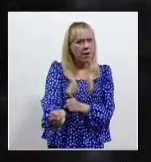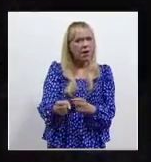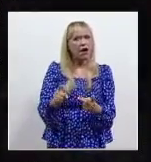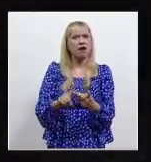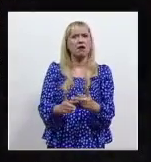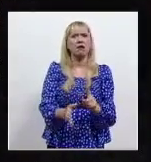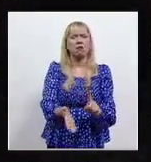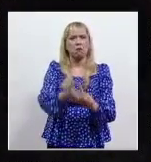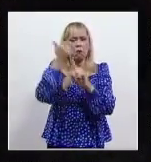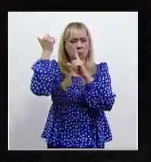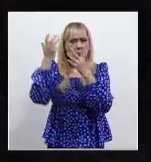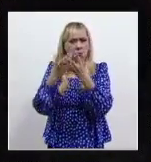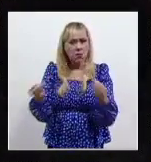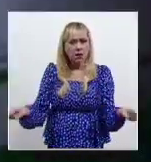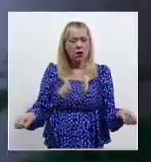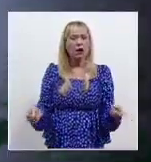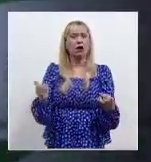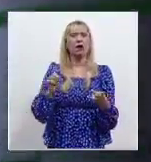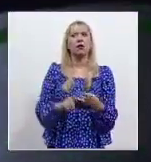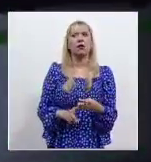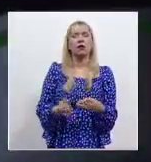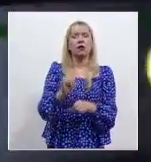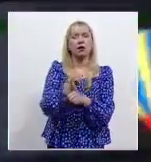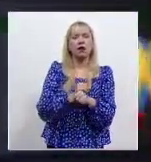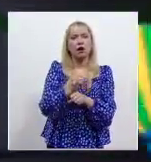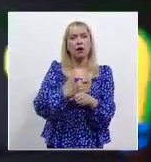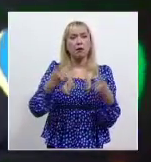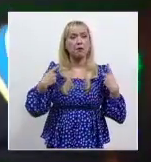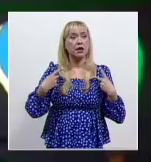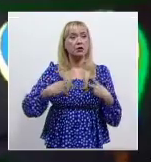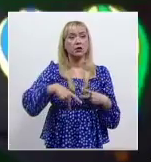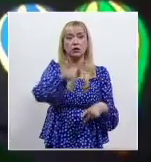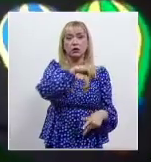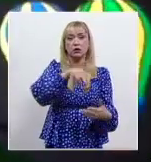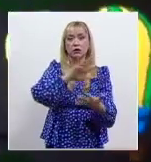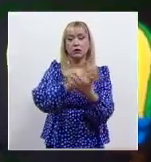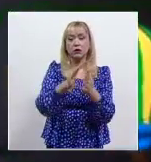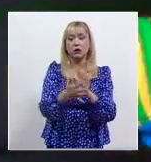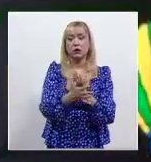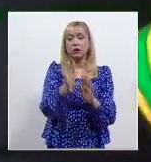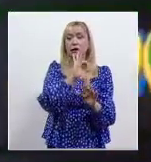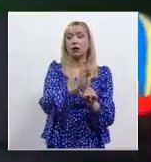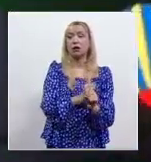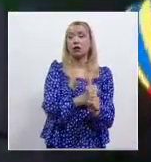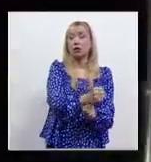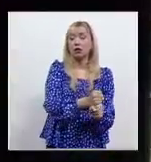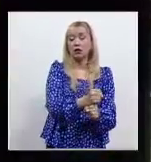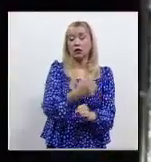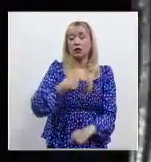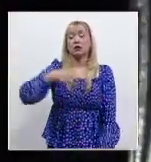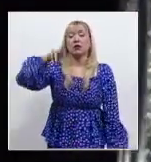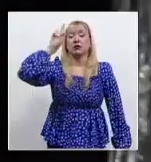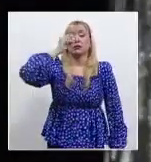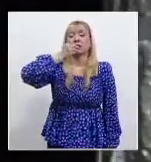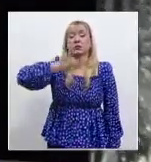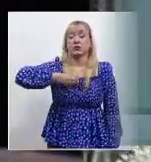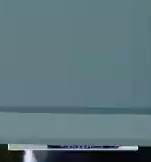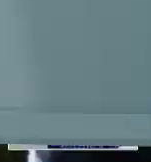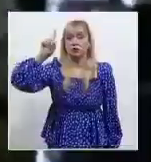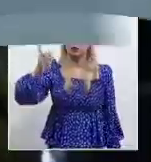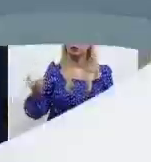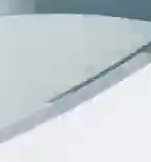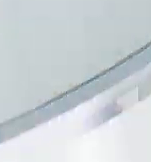forzada. Incluso ordenó investigar si las personas implicadas fueron torturados para inculparse.